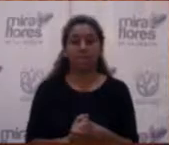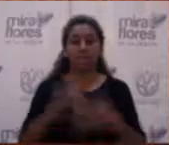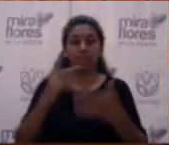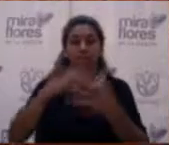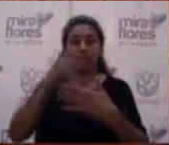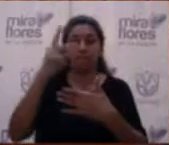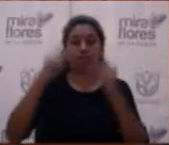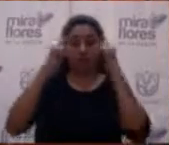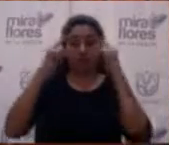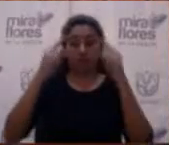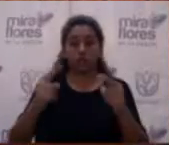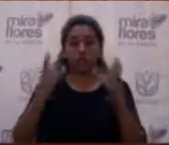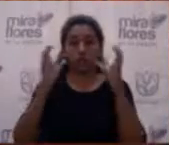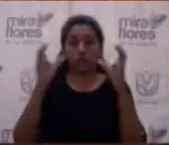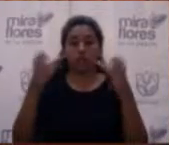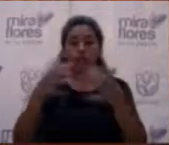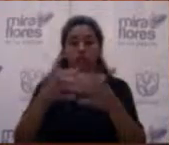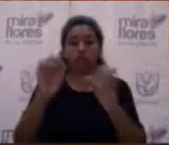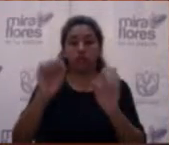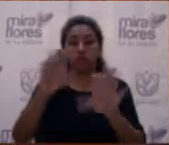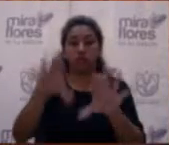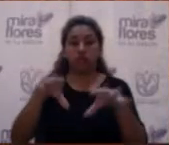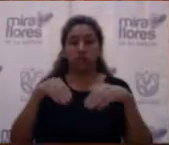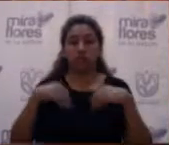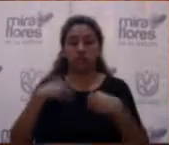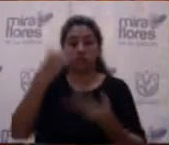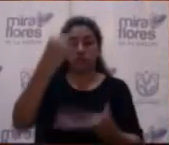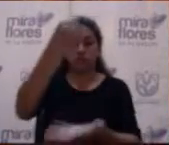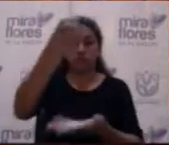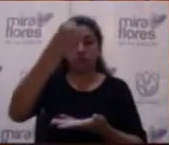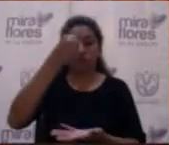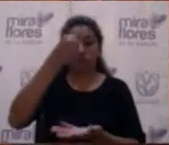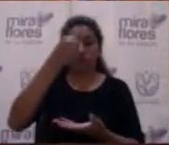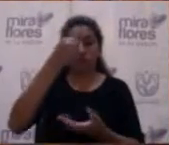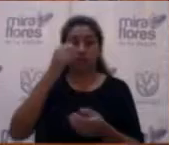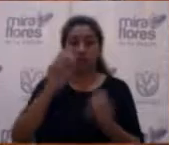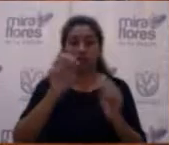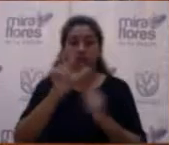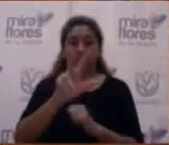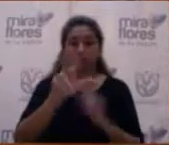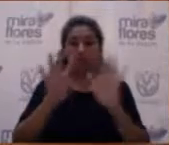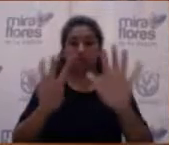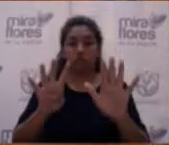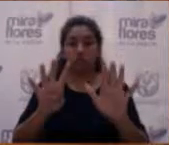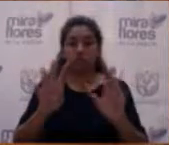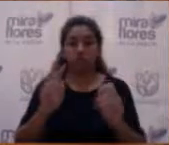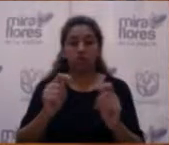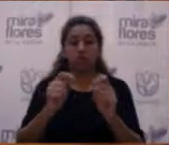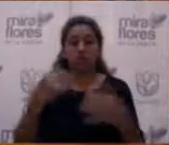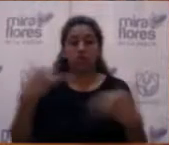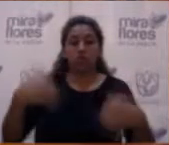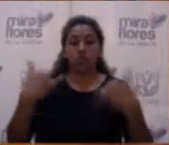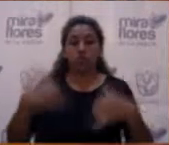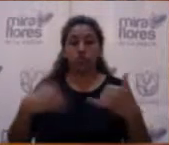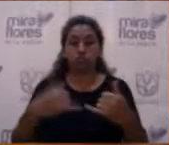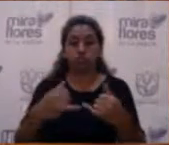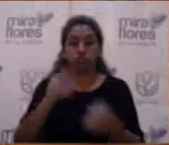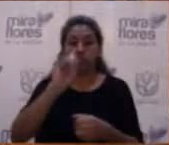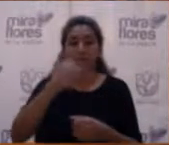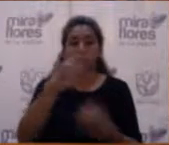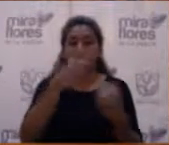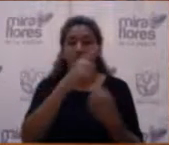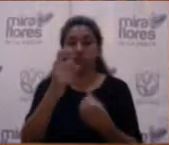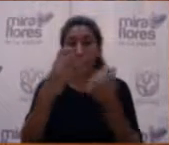Proyecto de acuerdo de consejo que acepta la donación consistente en 39 juegos de estrategia valorizados en